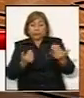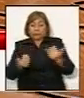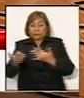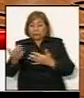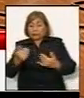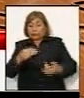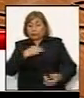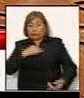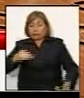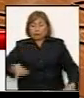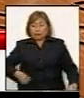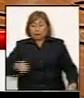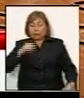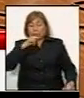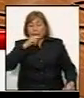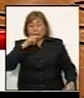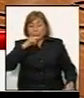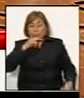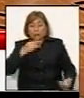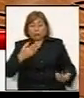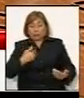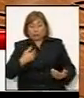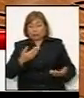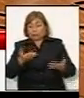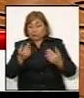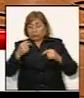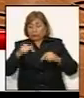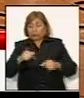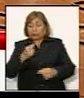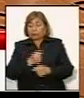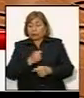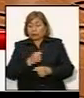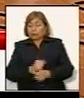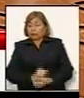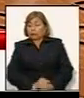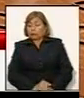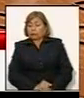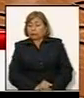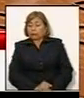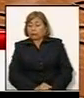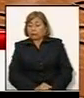señora ministra que me convoca para trabajar en la gestión